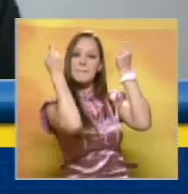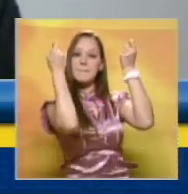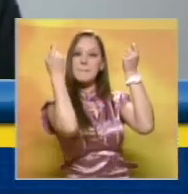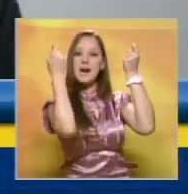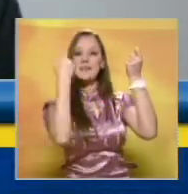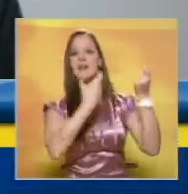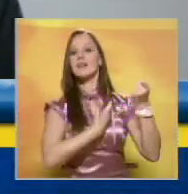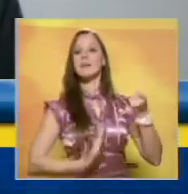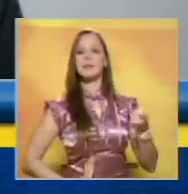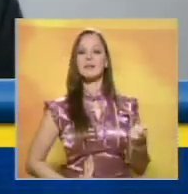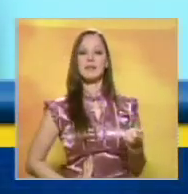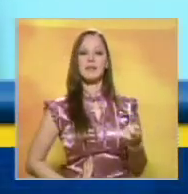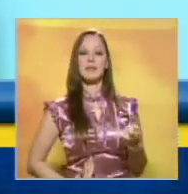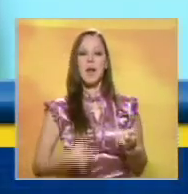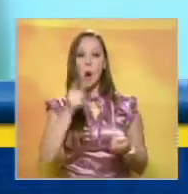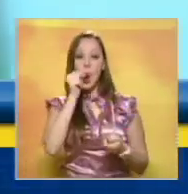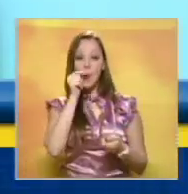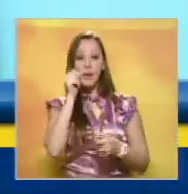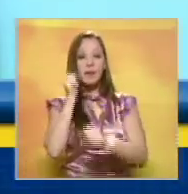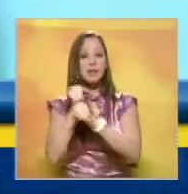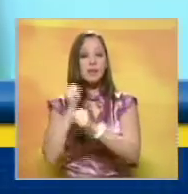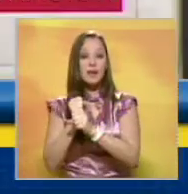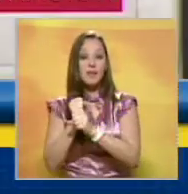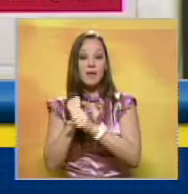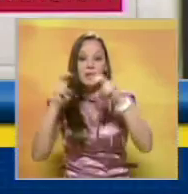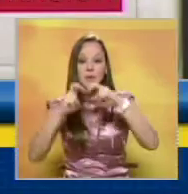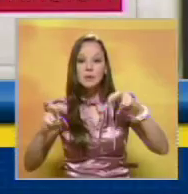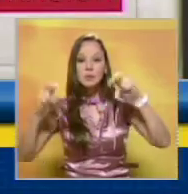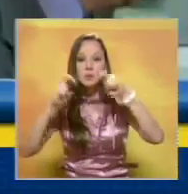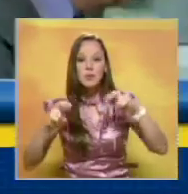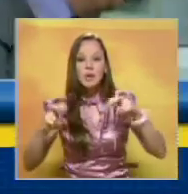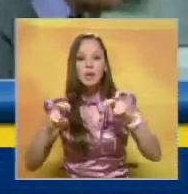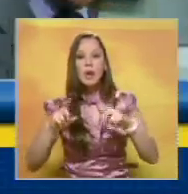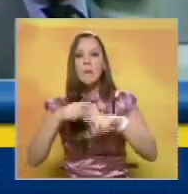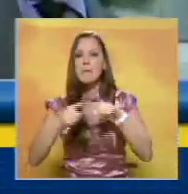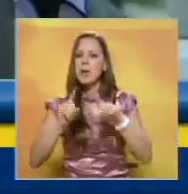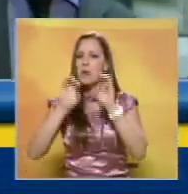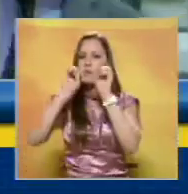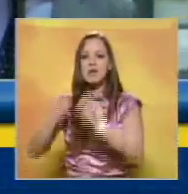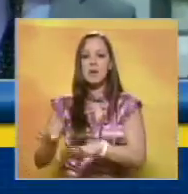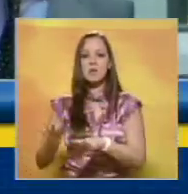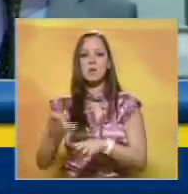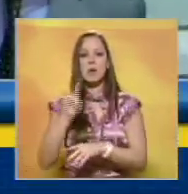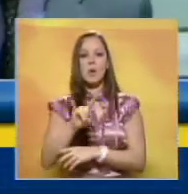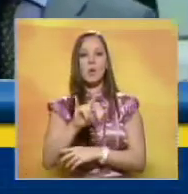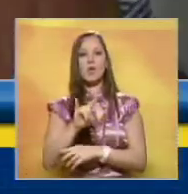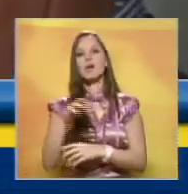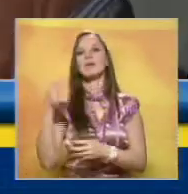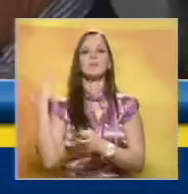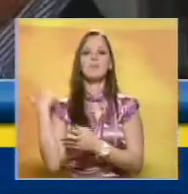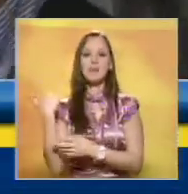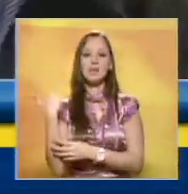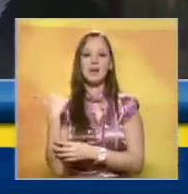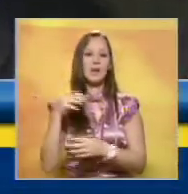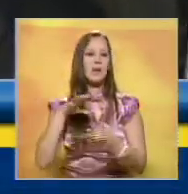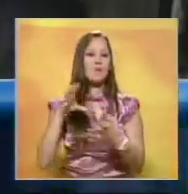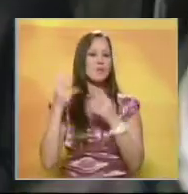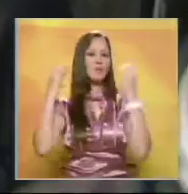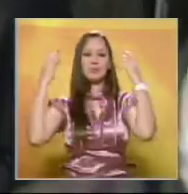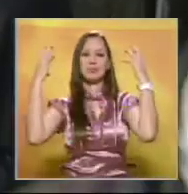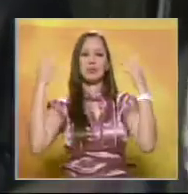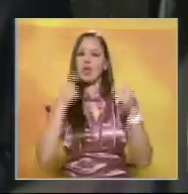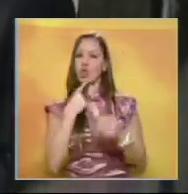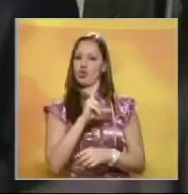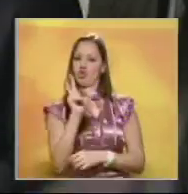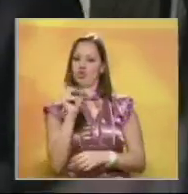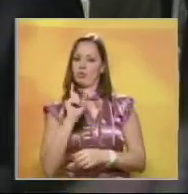Rendón trabajaba de estratega para la campaña actual de Santos, pero renunció el lunes pasado por el escándalo, aunque negó haber recibido